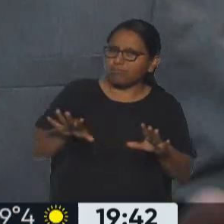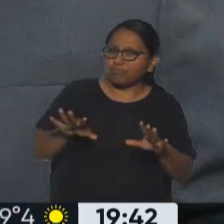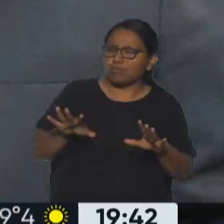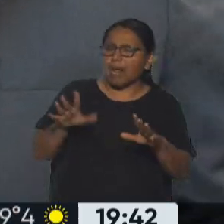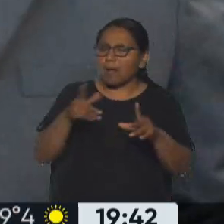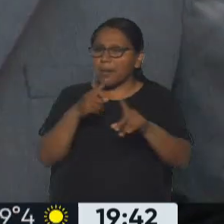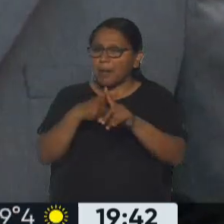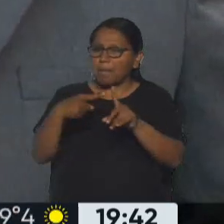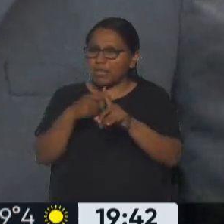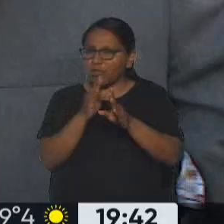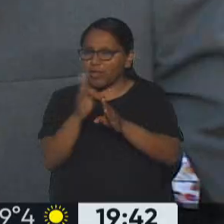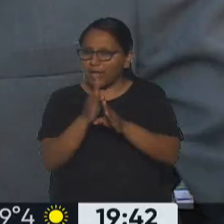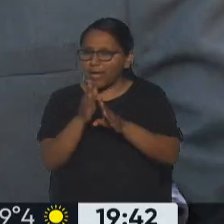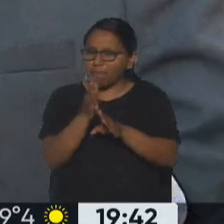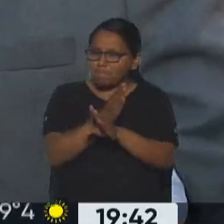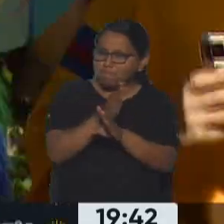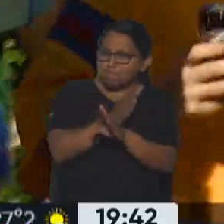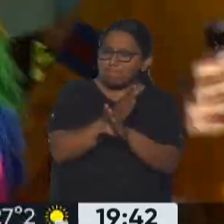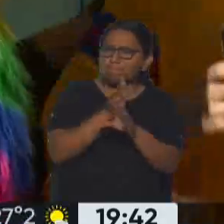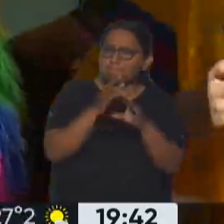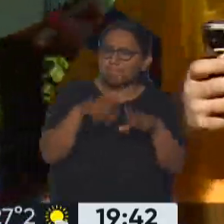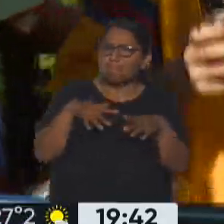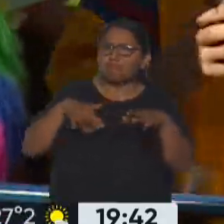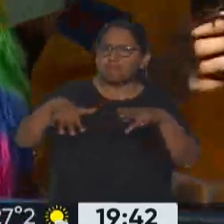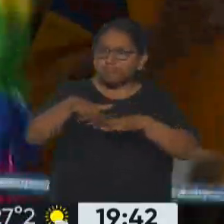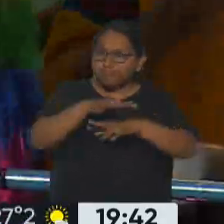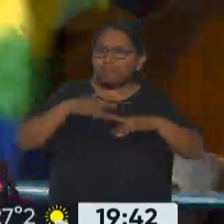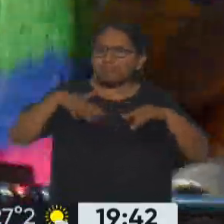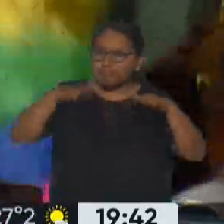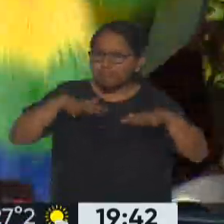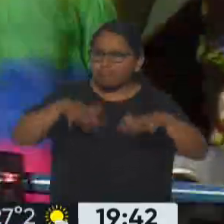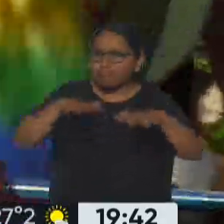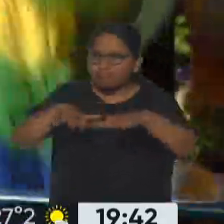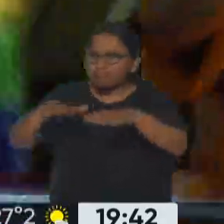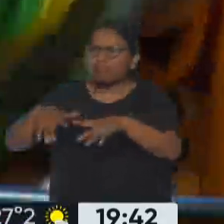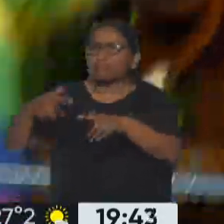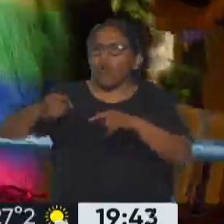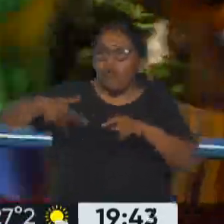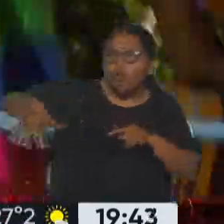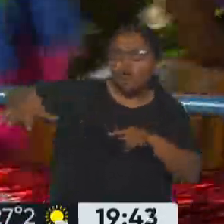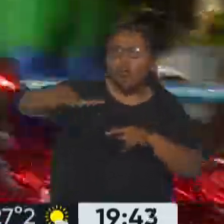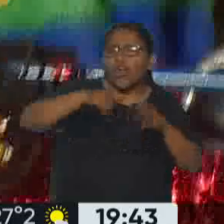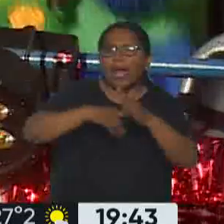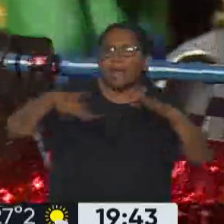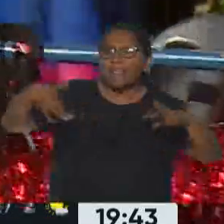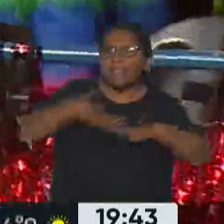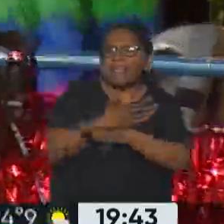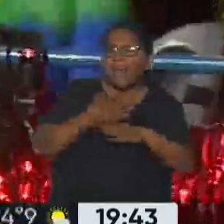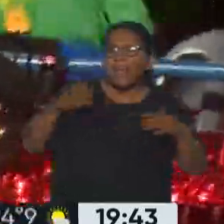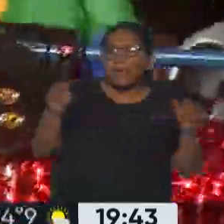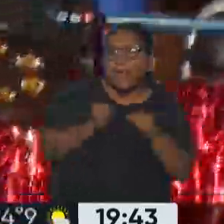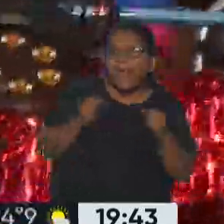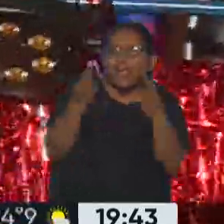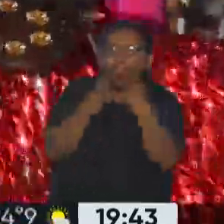el mediodía, un poco antes, y que deambuló luego por toda la extensión de la Avenida de Mayo con el